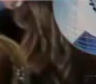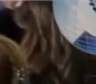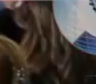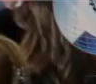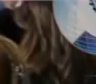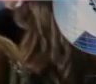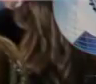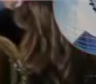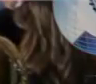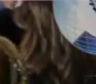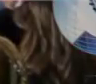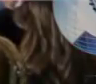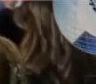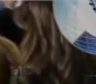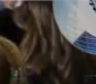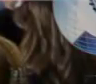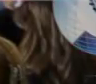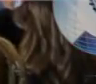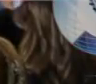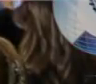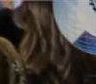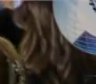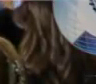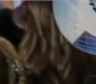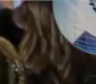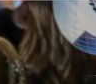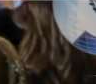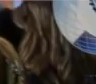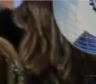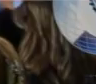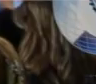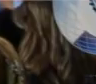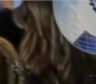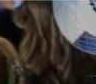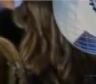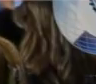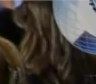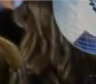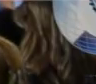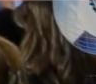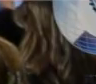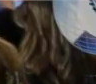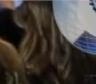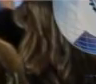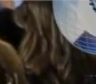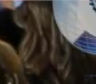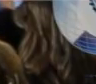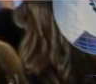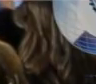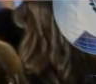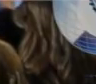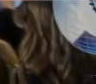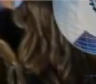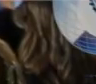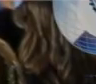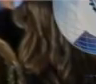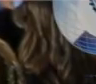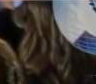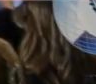Esto es un acompañamiento a lo que